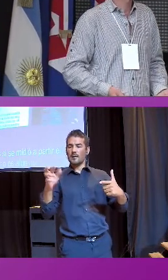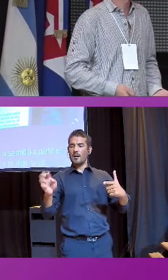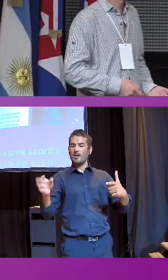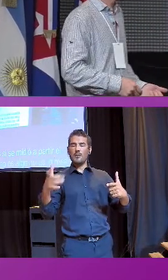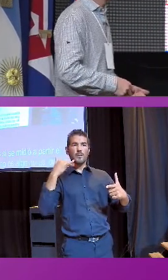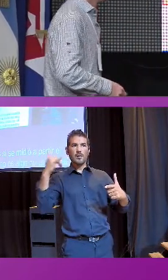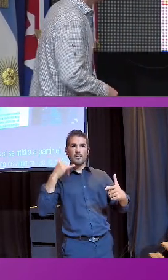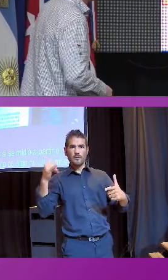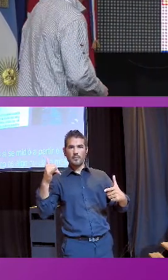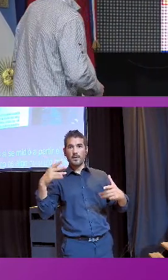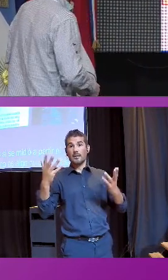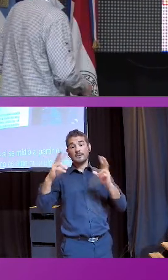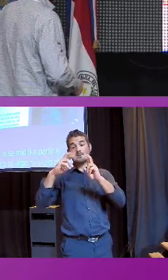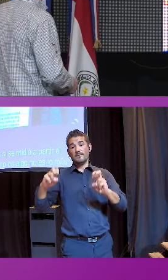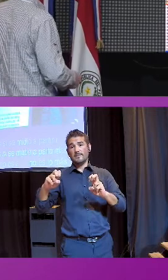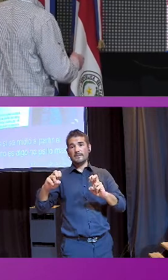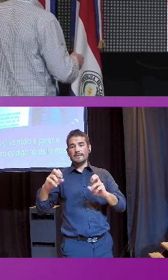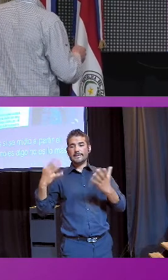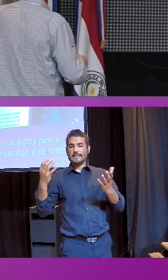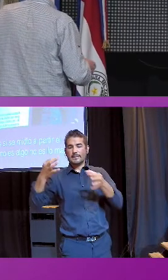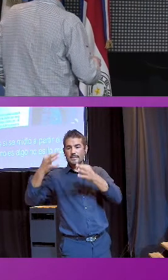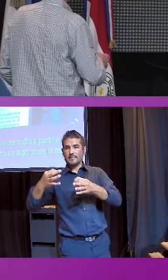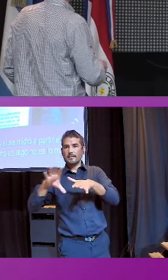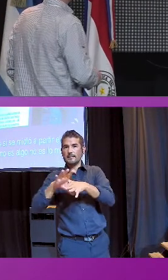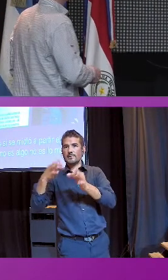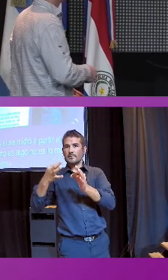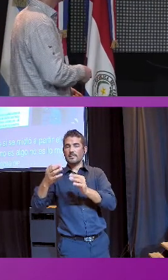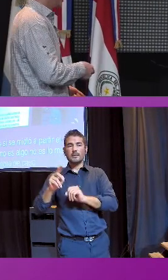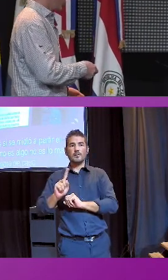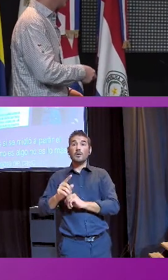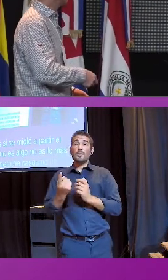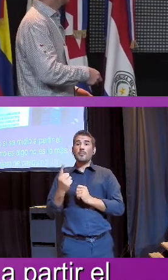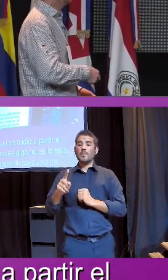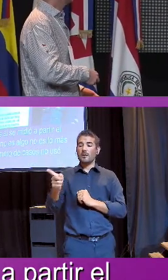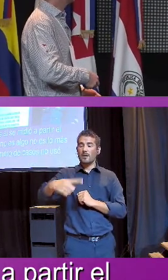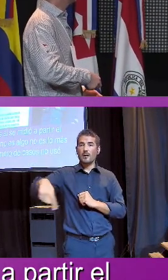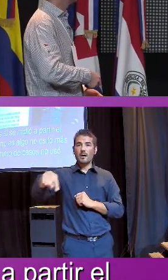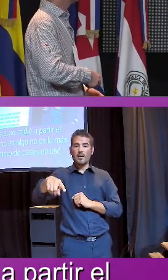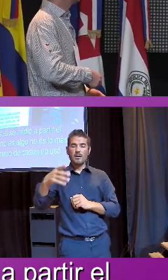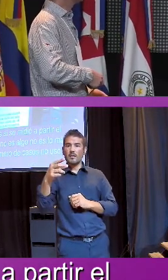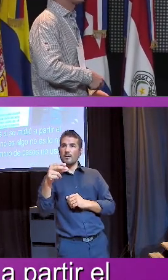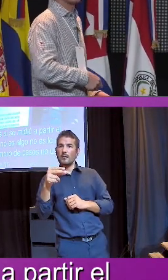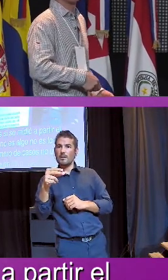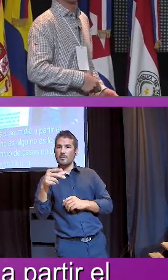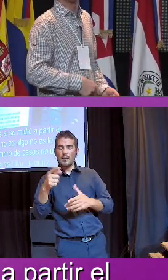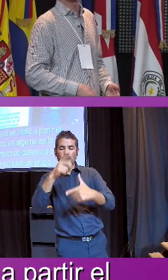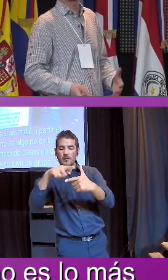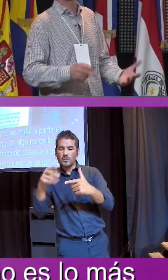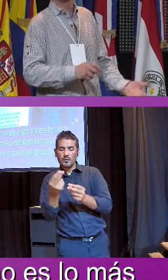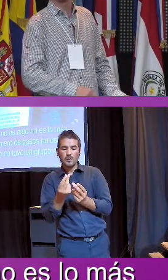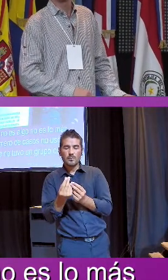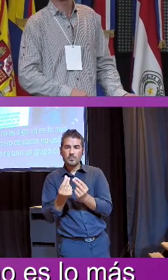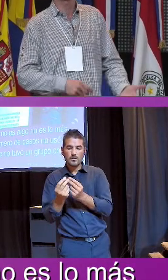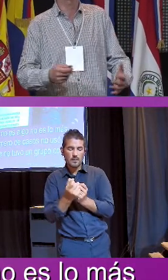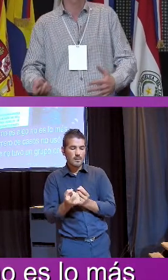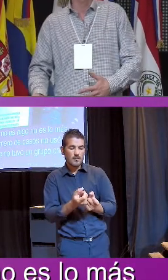más... confiable, pero es importante el número de casos. No usó grupo control, que quiere decir que no tuvo un grupo con el cual comparar que tenía